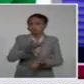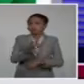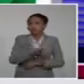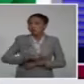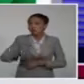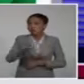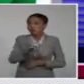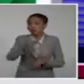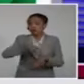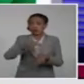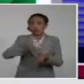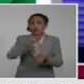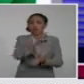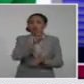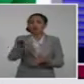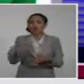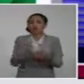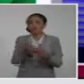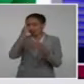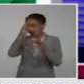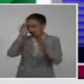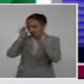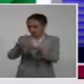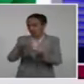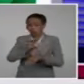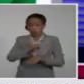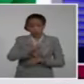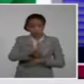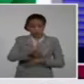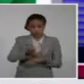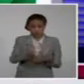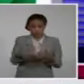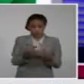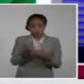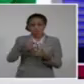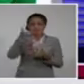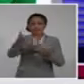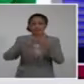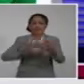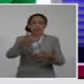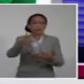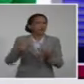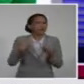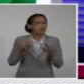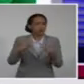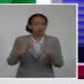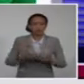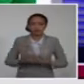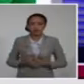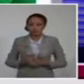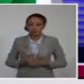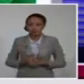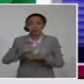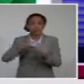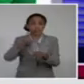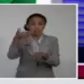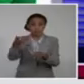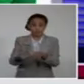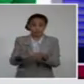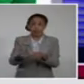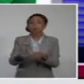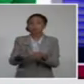permaneció 11 días ingresado, 4 de ellos en terapia intensiva, después de